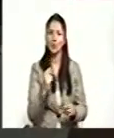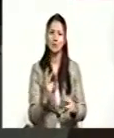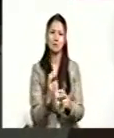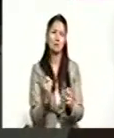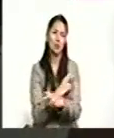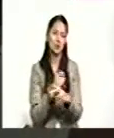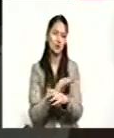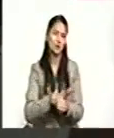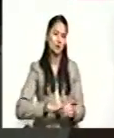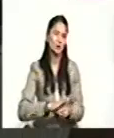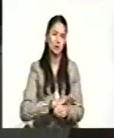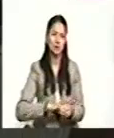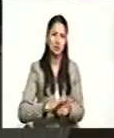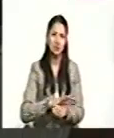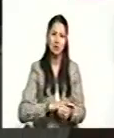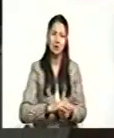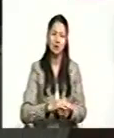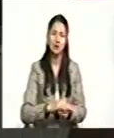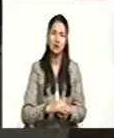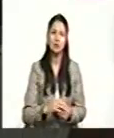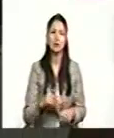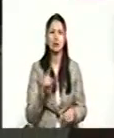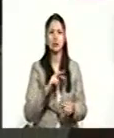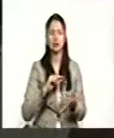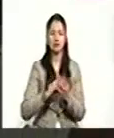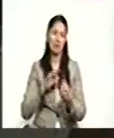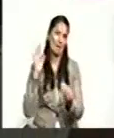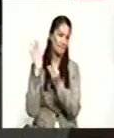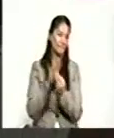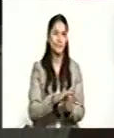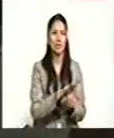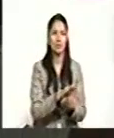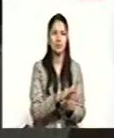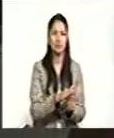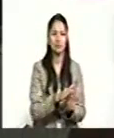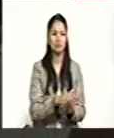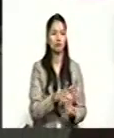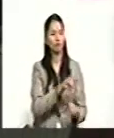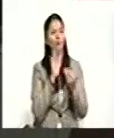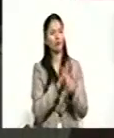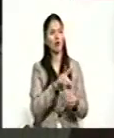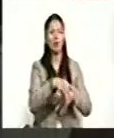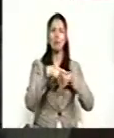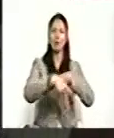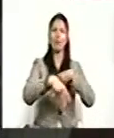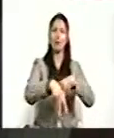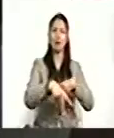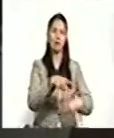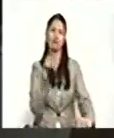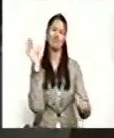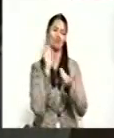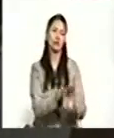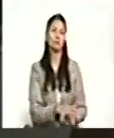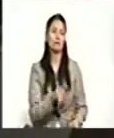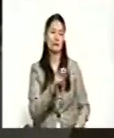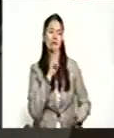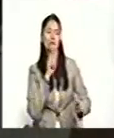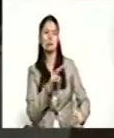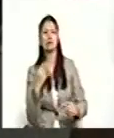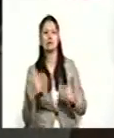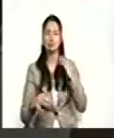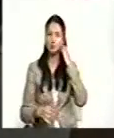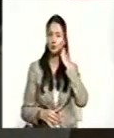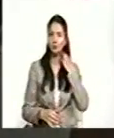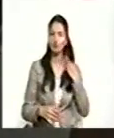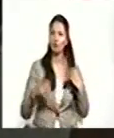Buenaventura han pretendido anular la validez de esta protesta social por supuesto alguien que